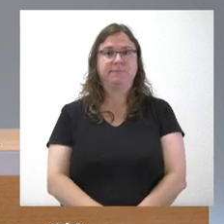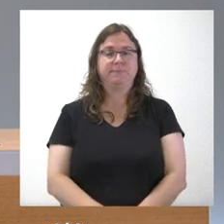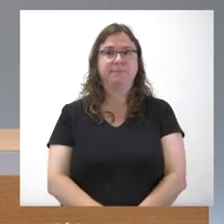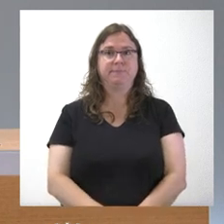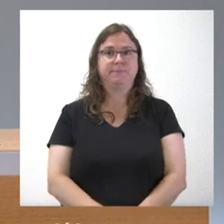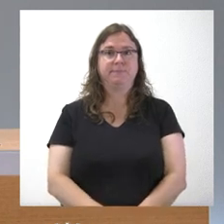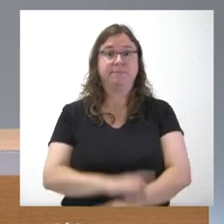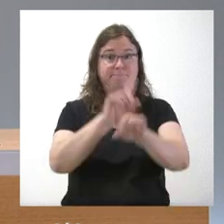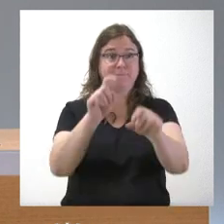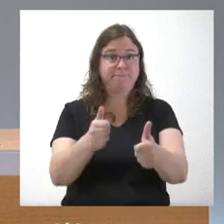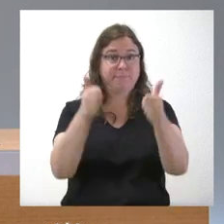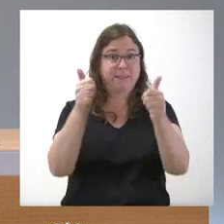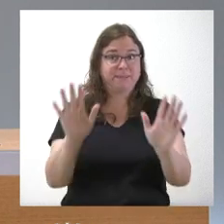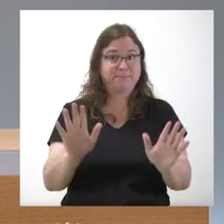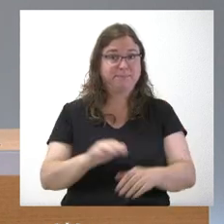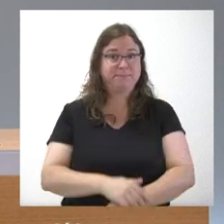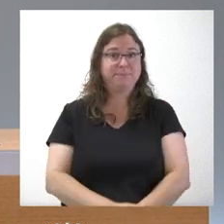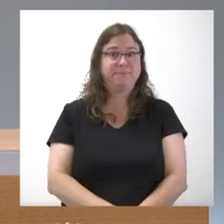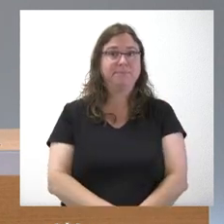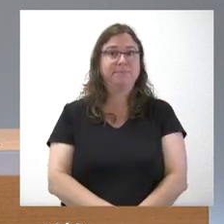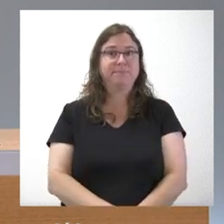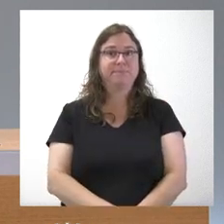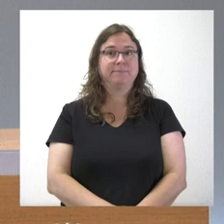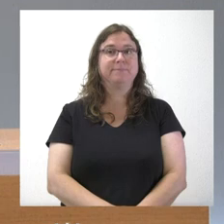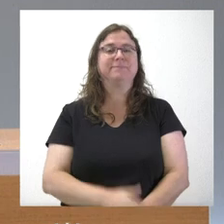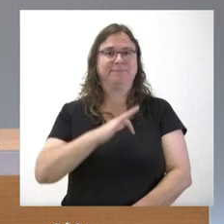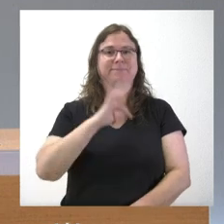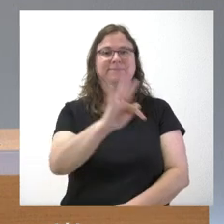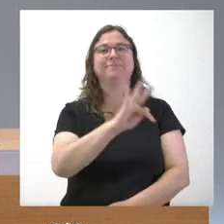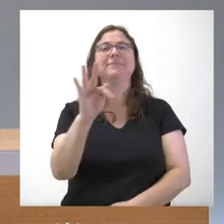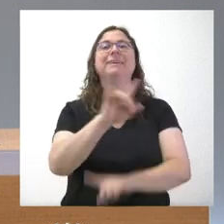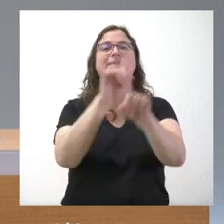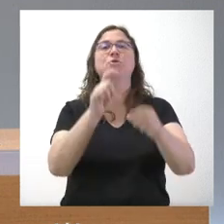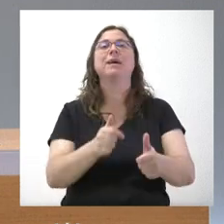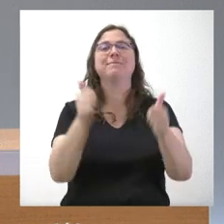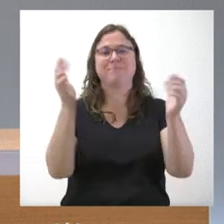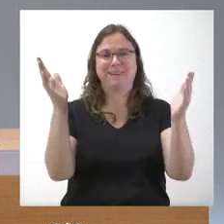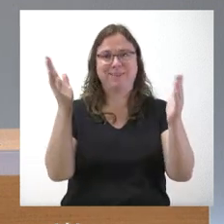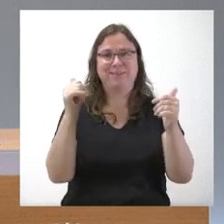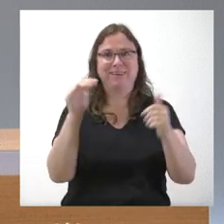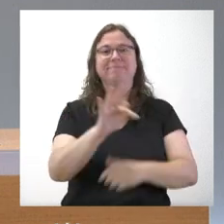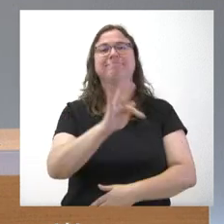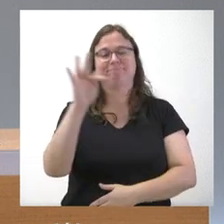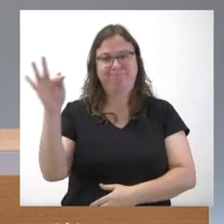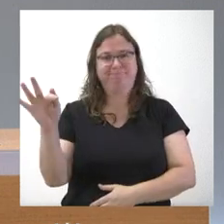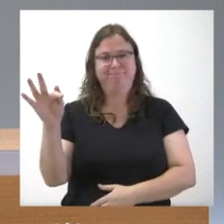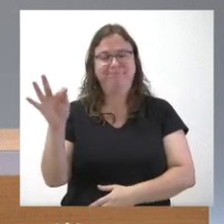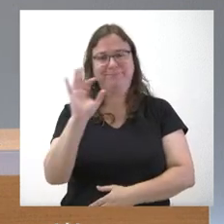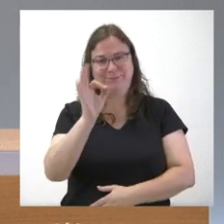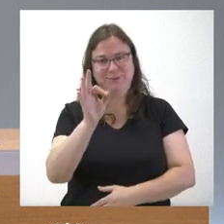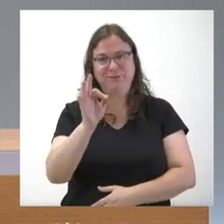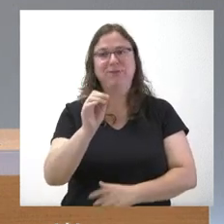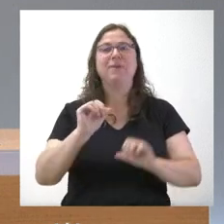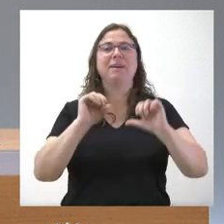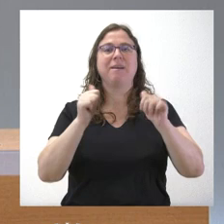alguna otra cuestión pues damos la oportunidad Sí si no tenemos más preguntas en la sala efectivamente vamos a